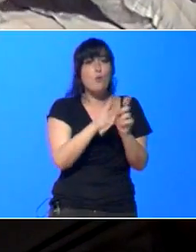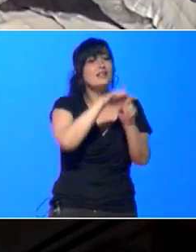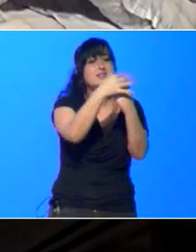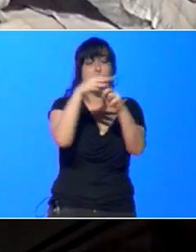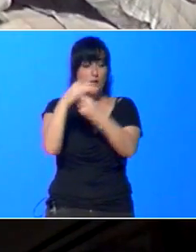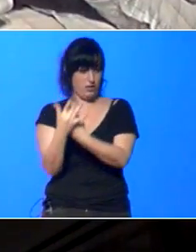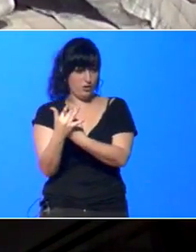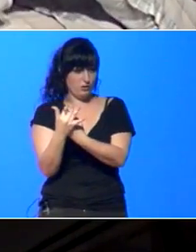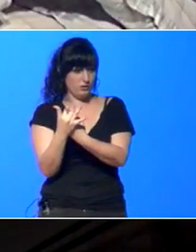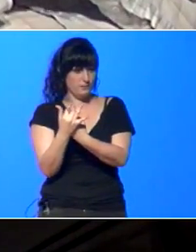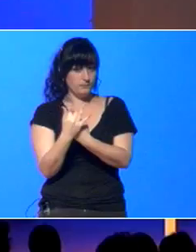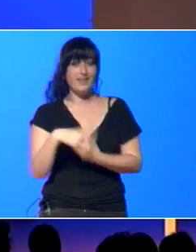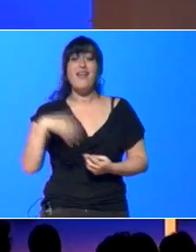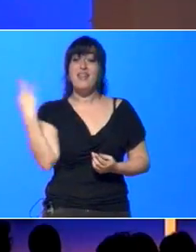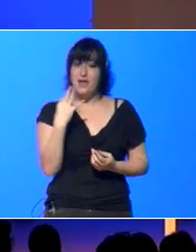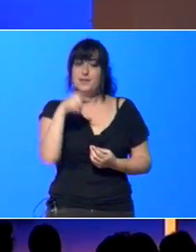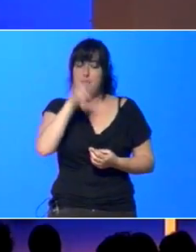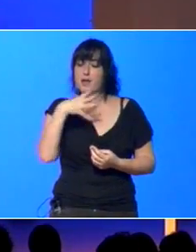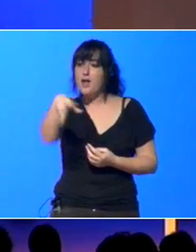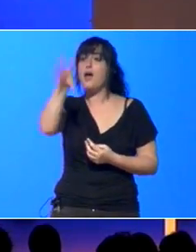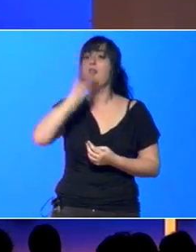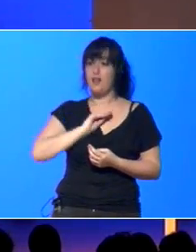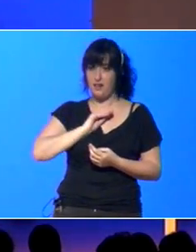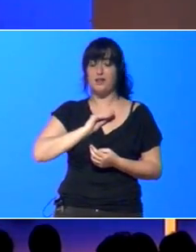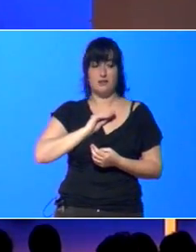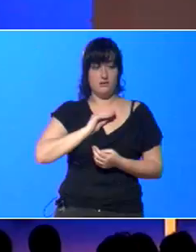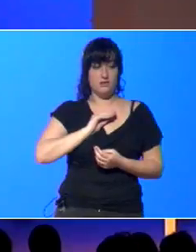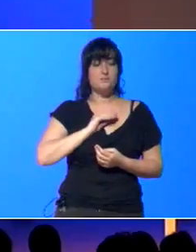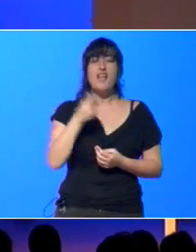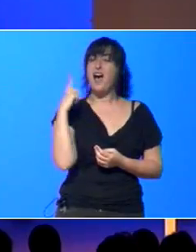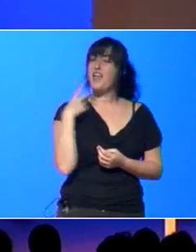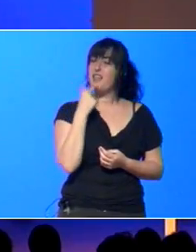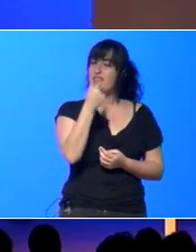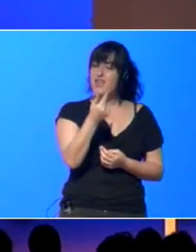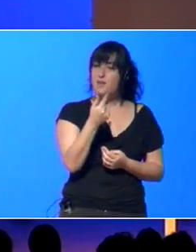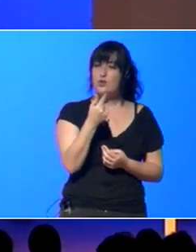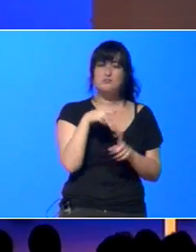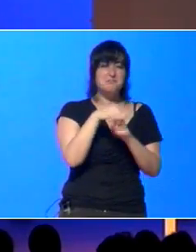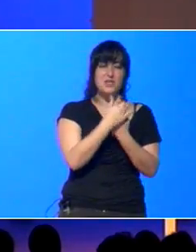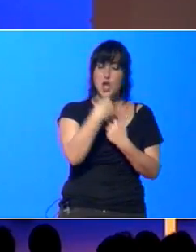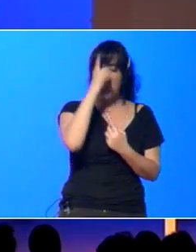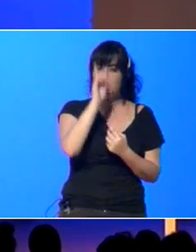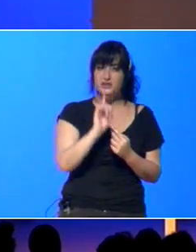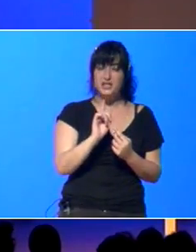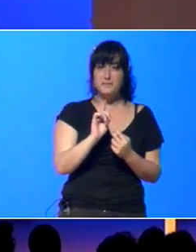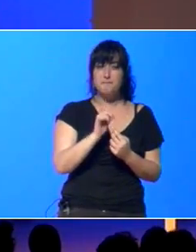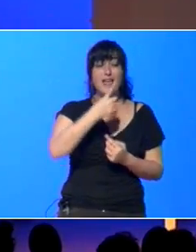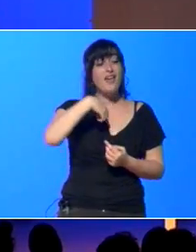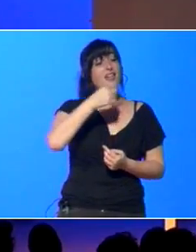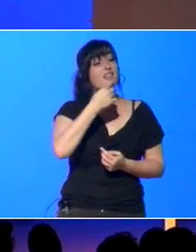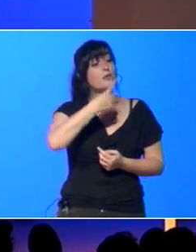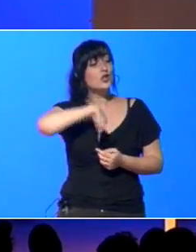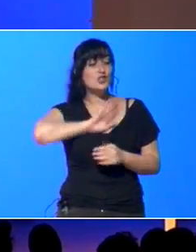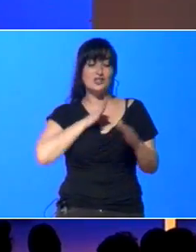ser comprensibles. Ayer decíamos, en no sé qué contexto, Xavier, que teníamos una buena